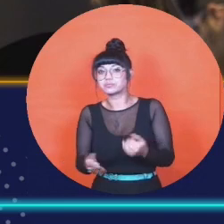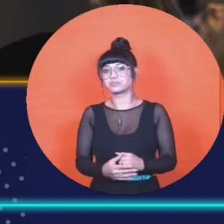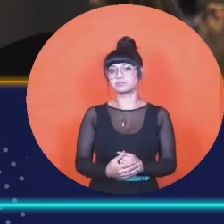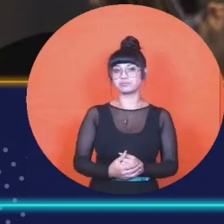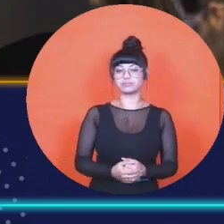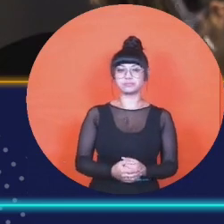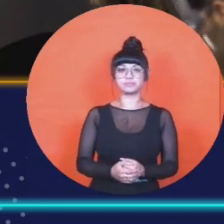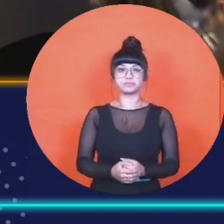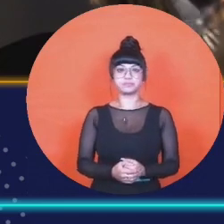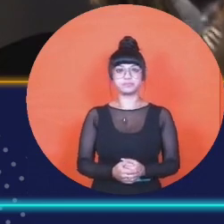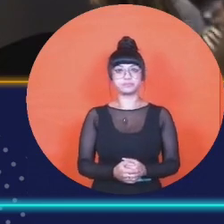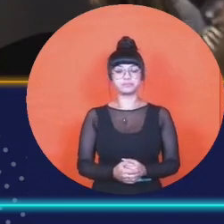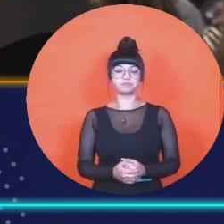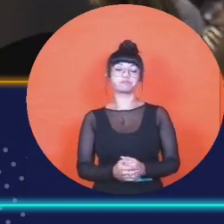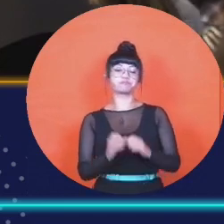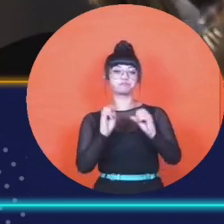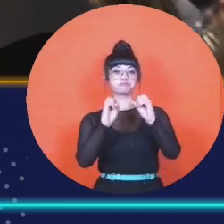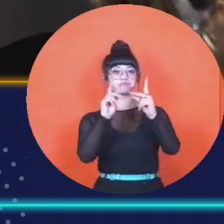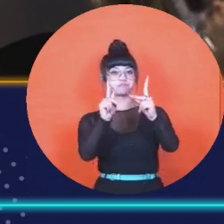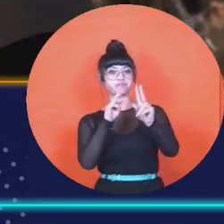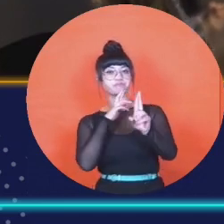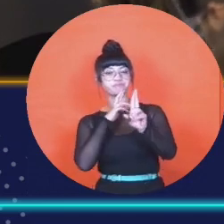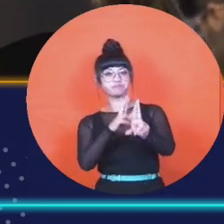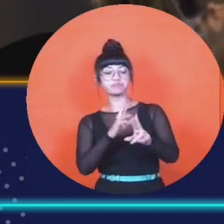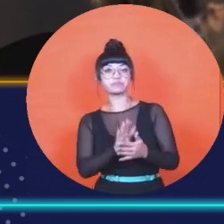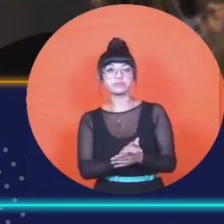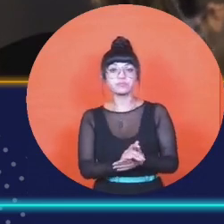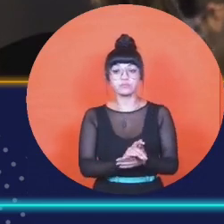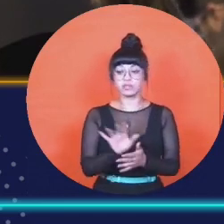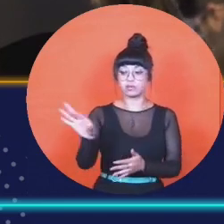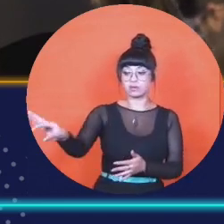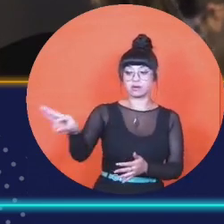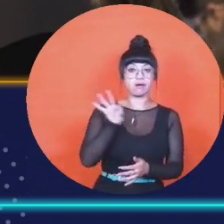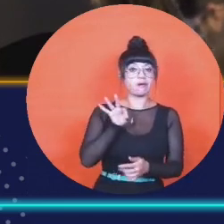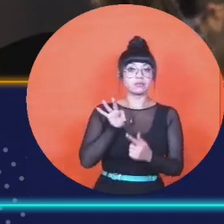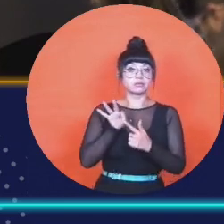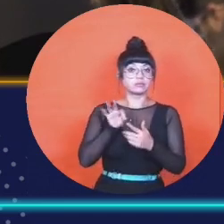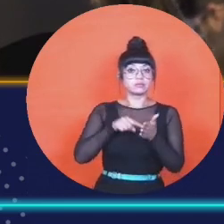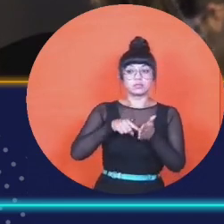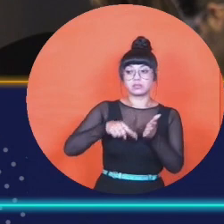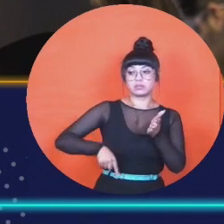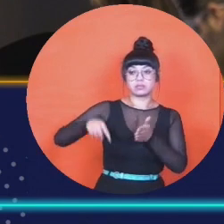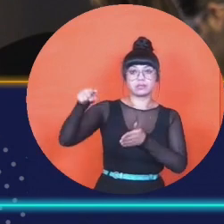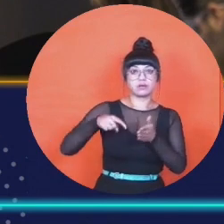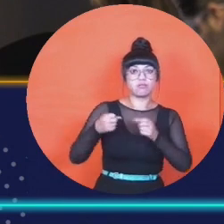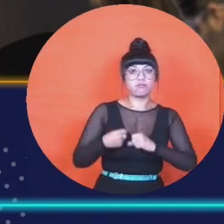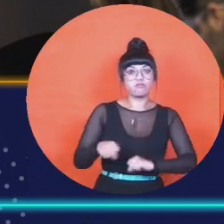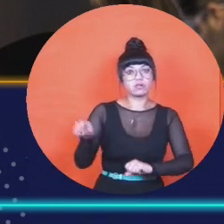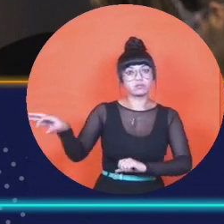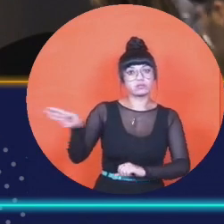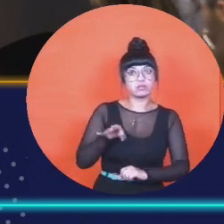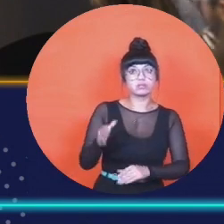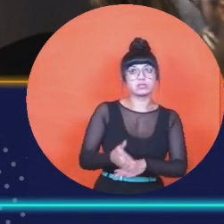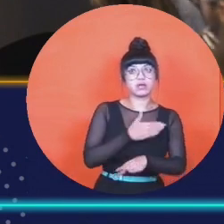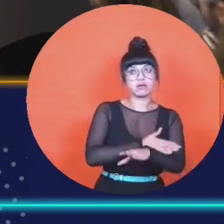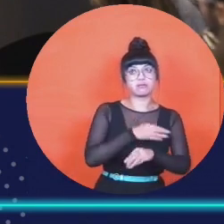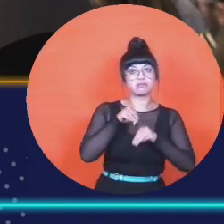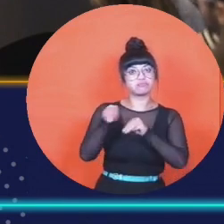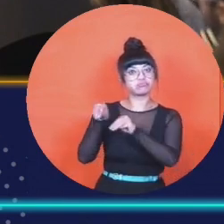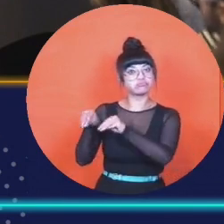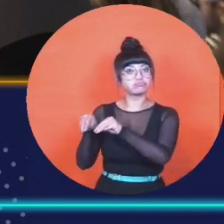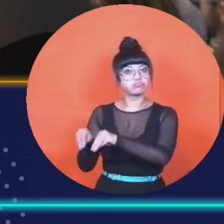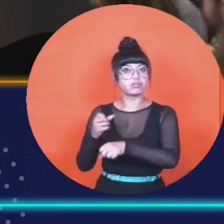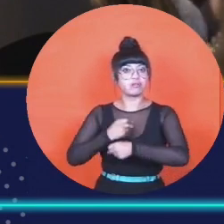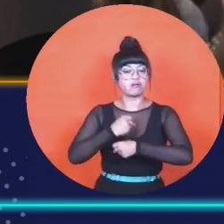Gracias. Listo. Bueno, mira, si vos ya contrataste a alguien, ya hiciste todo el esfuerzo de contratarlo, lo has estado entrenando, has estado trabajando con